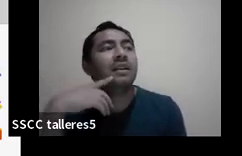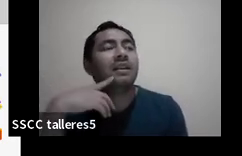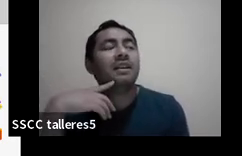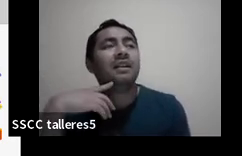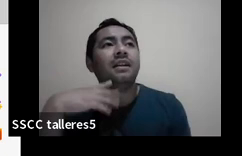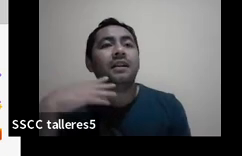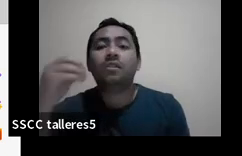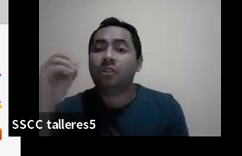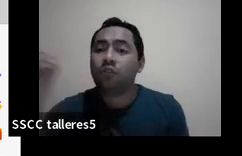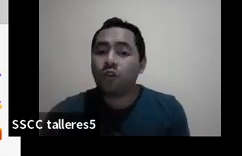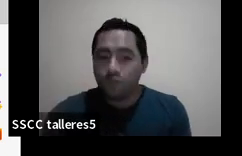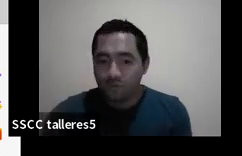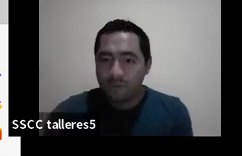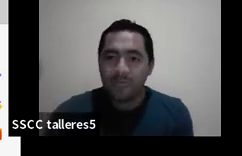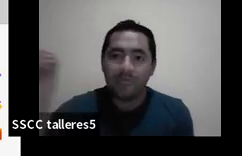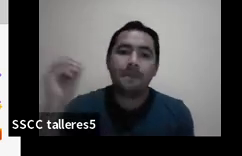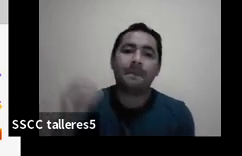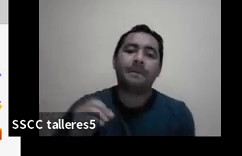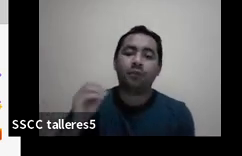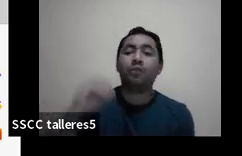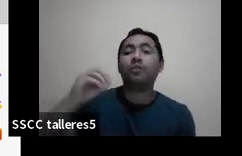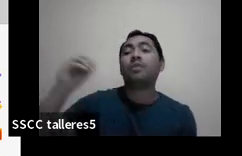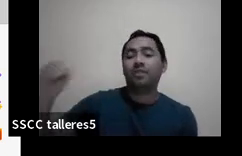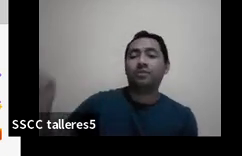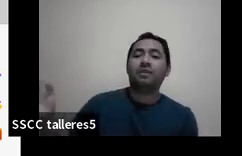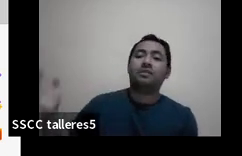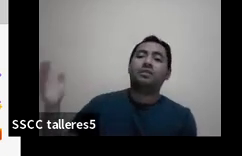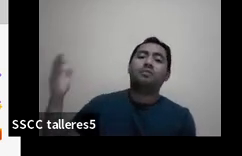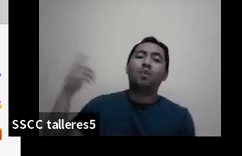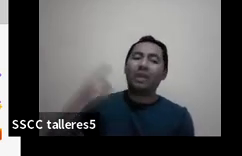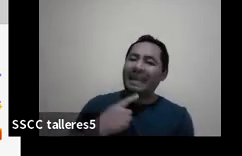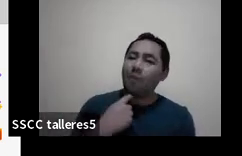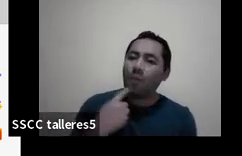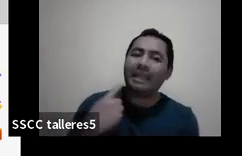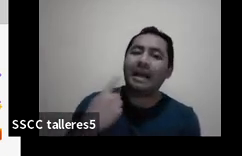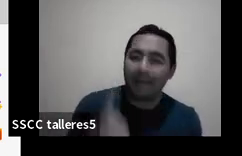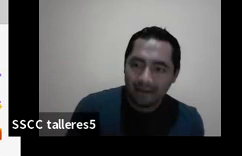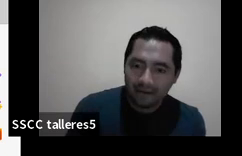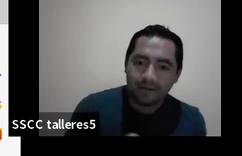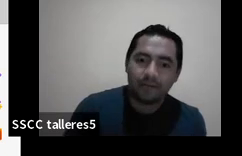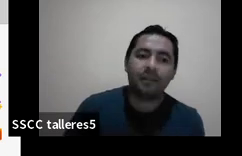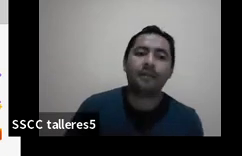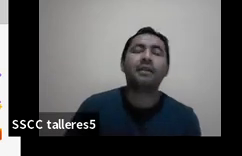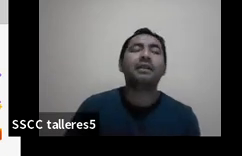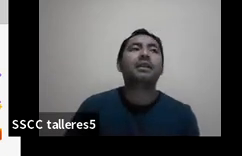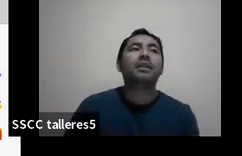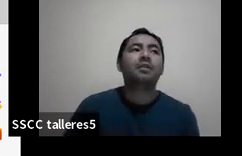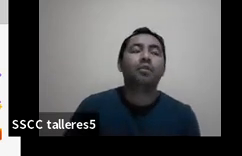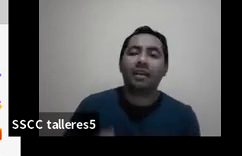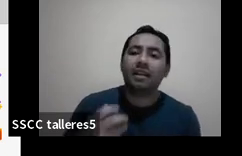¿no? Entonces son sordos, ¿ya? Son sordos o personas sordas. ¿Por qué no pueden hablar?